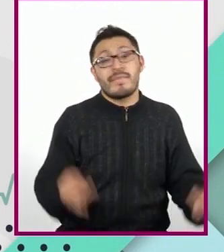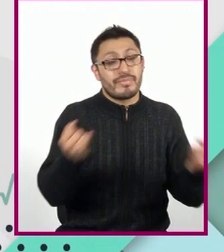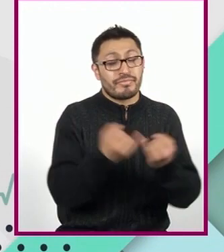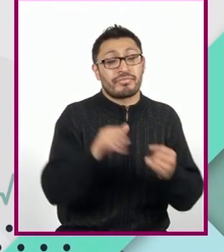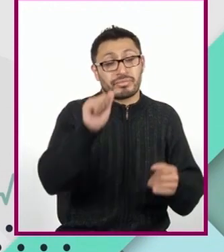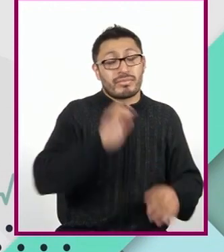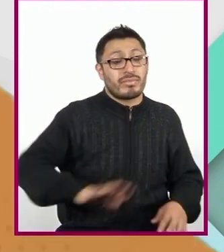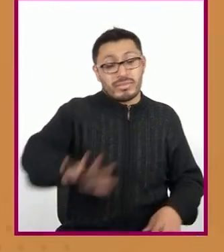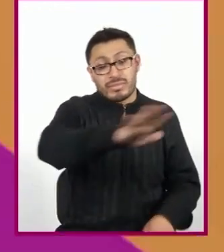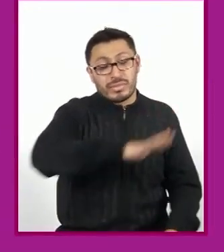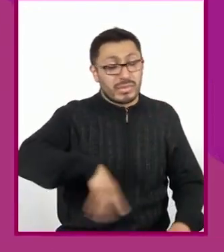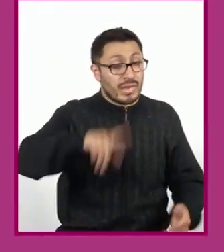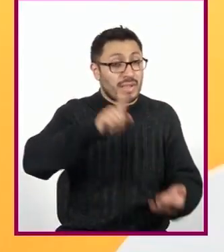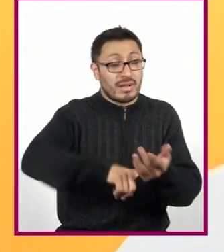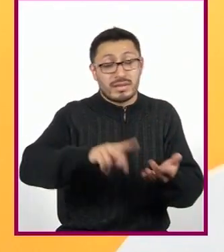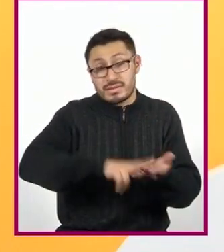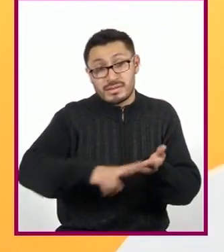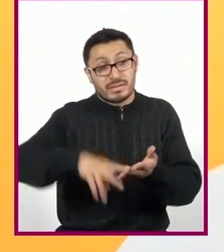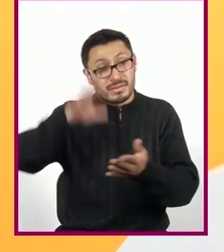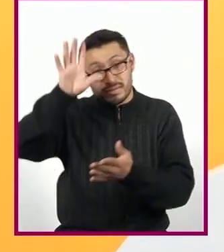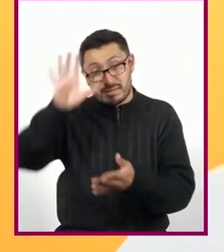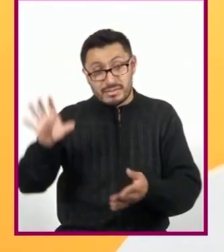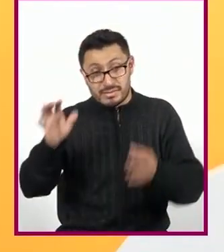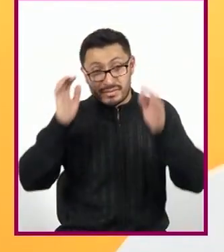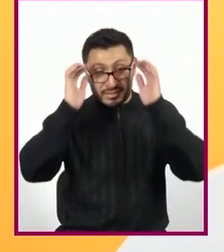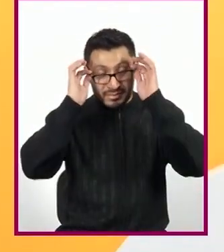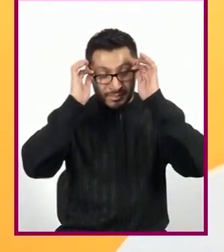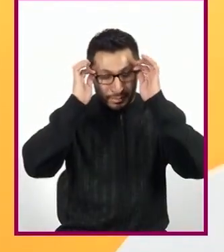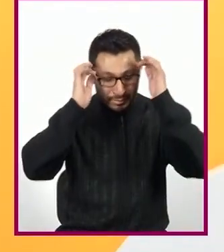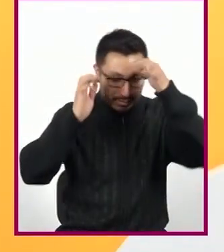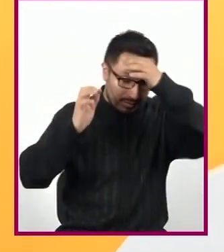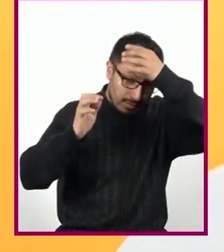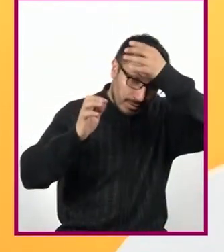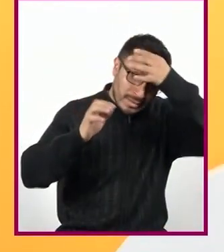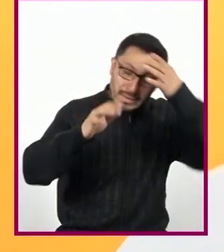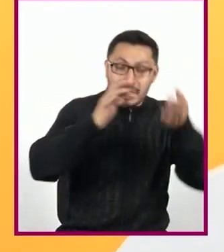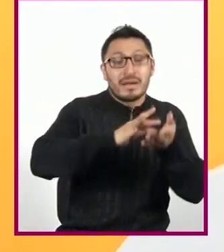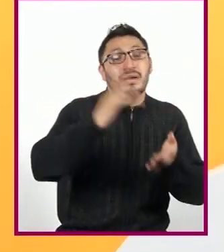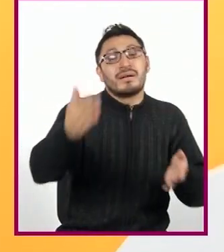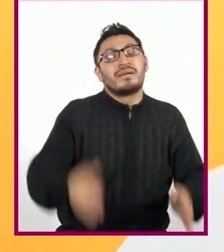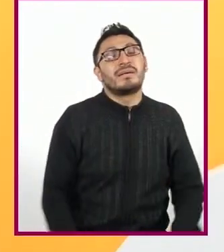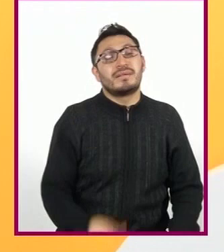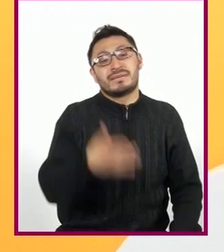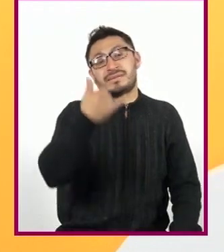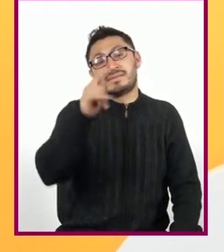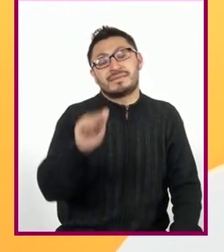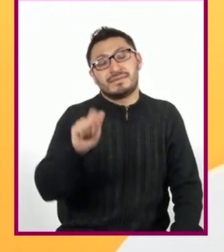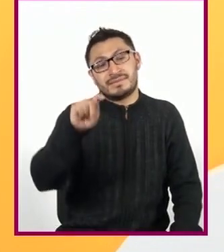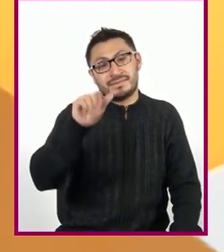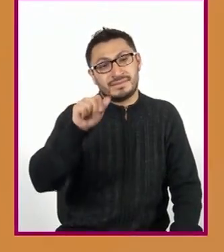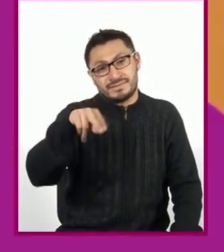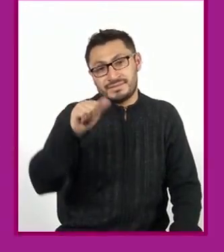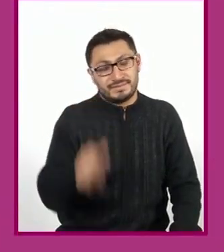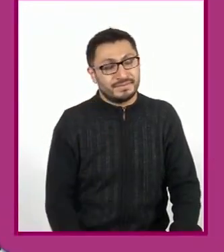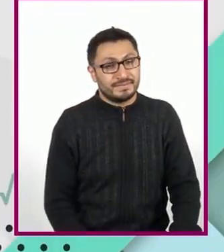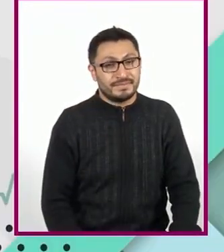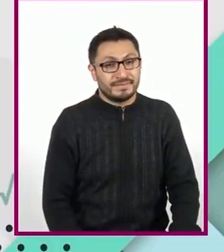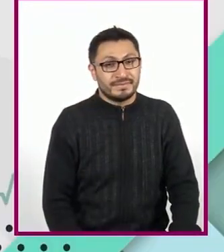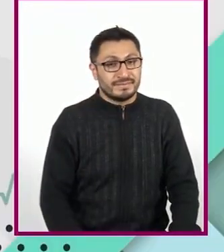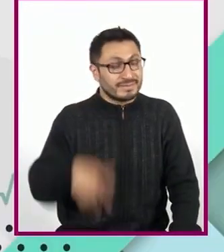área del cuadrado de color verde. Gracias, Nicole. Sigue Yatana Itzel de Guadalajara.